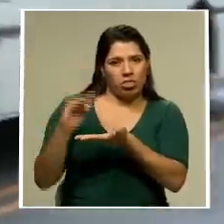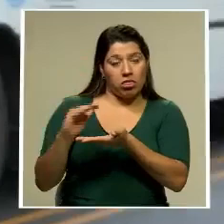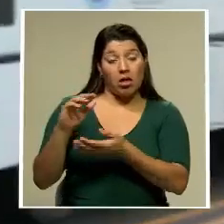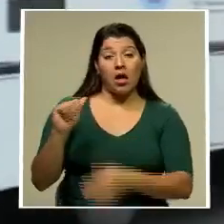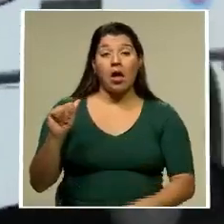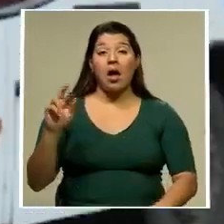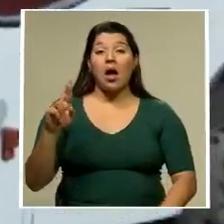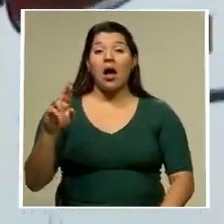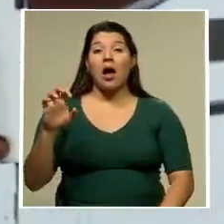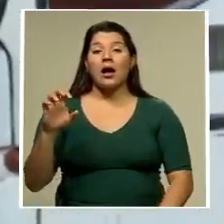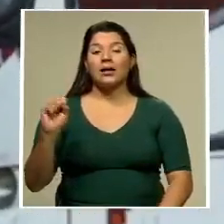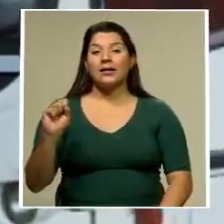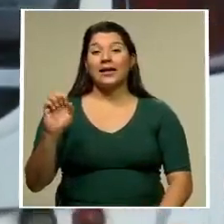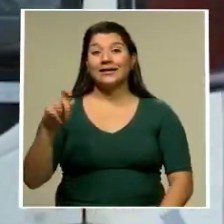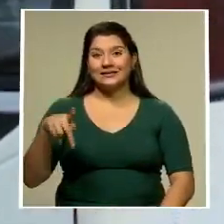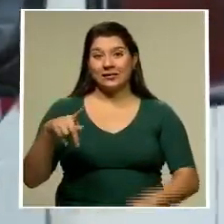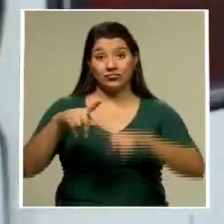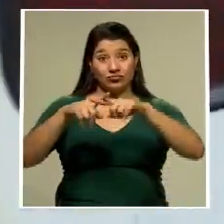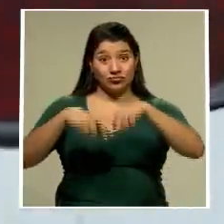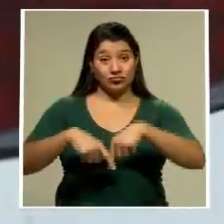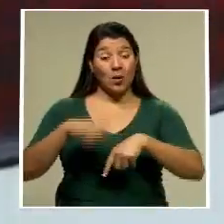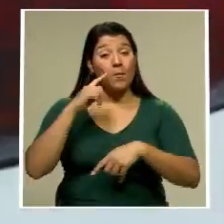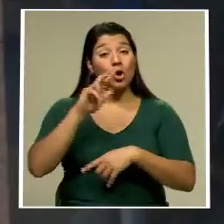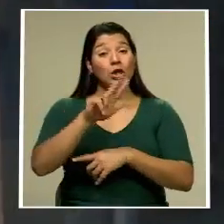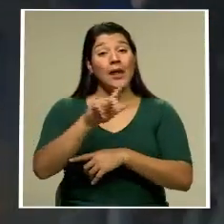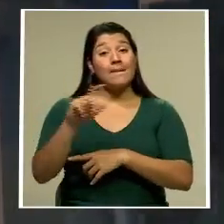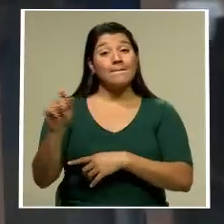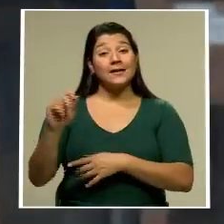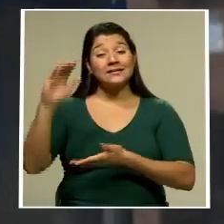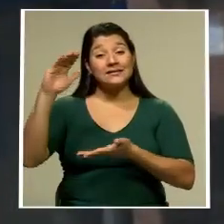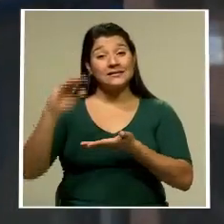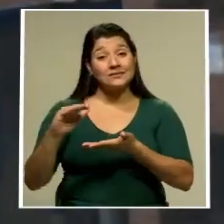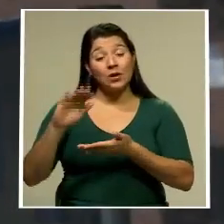Servicios Públicos, ARECEP, suspendió por 3 meses la rebaja del